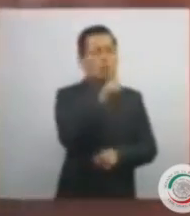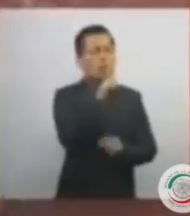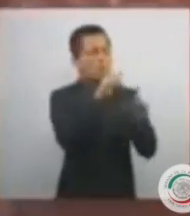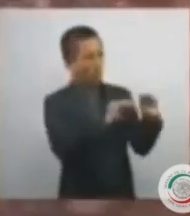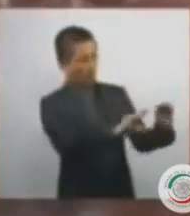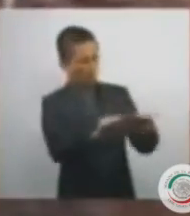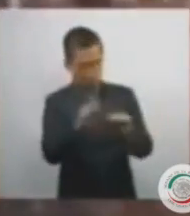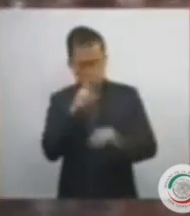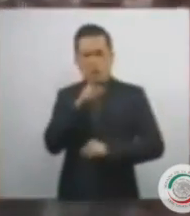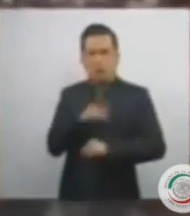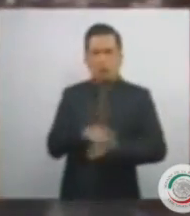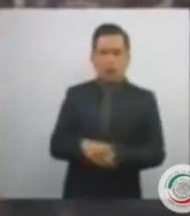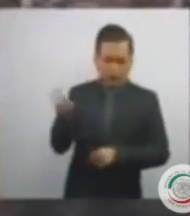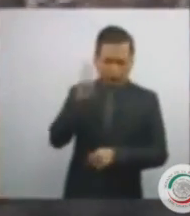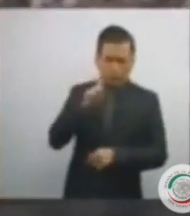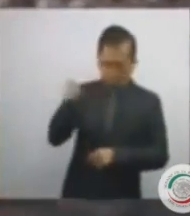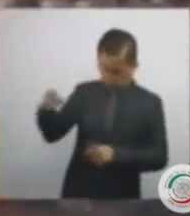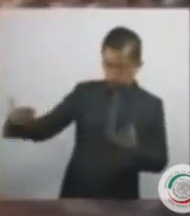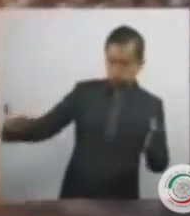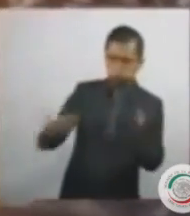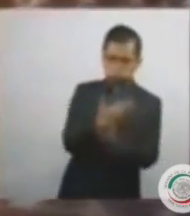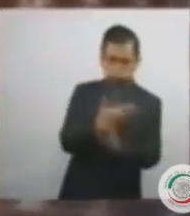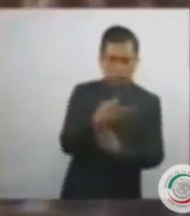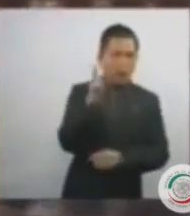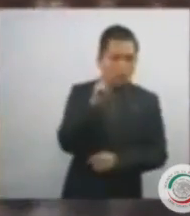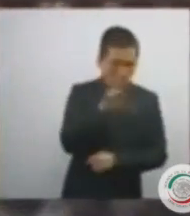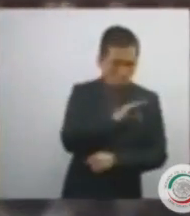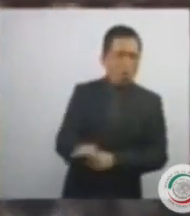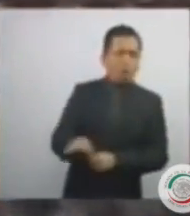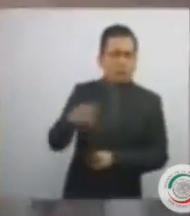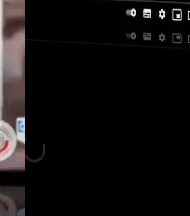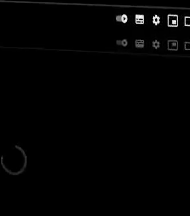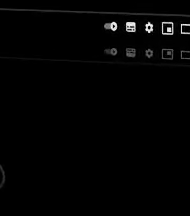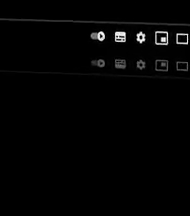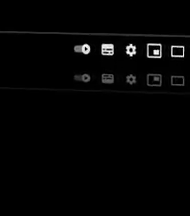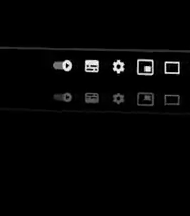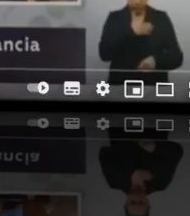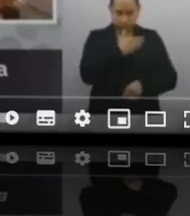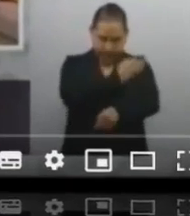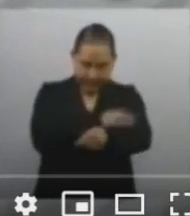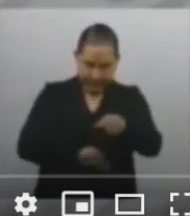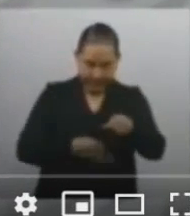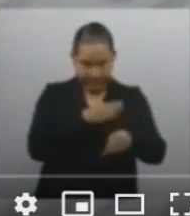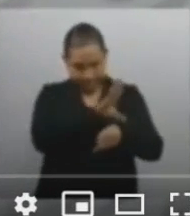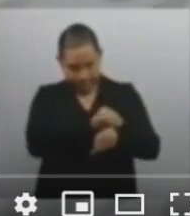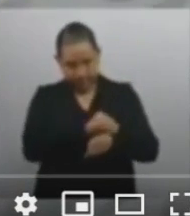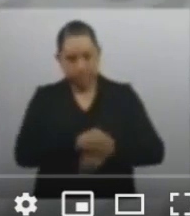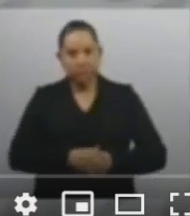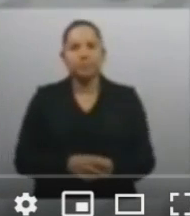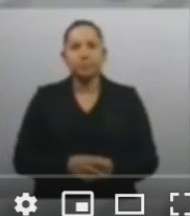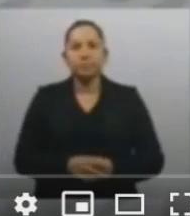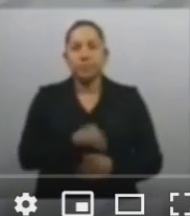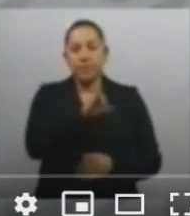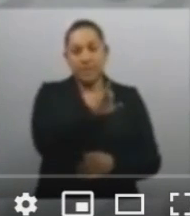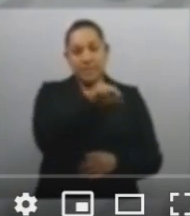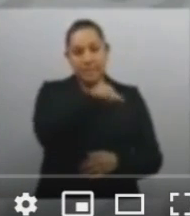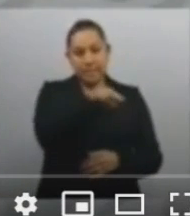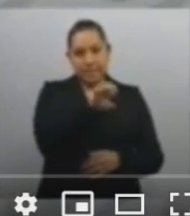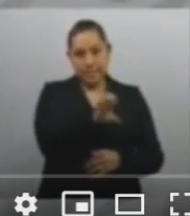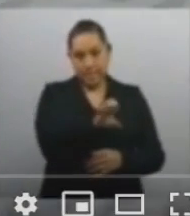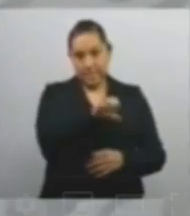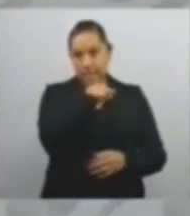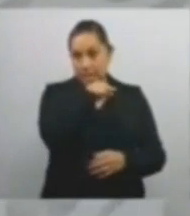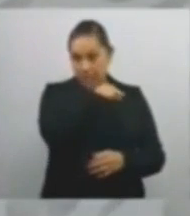a ver si se atreve a meter la ley mordaza para todos los servidores públicos por igual. Porque el Instituto Nacional Electoral tiene